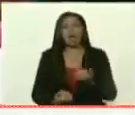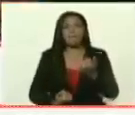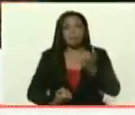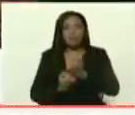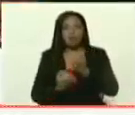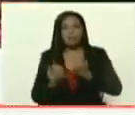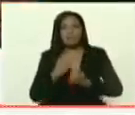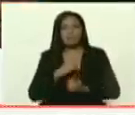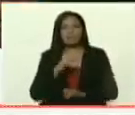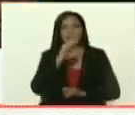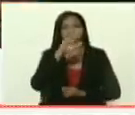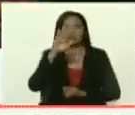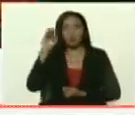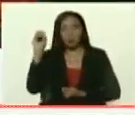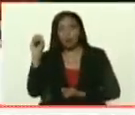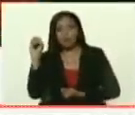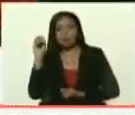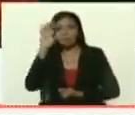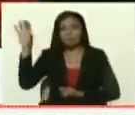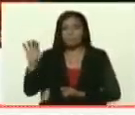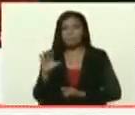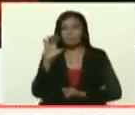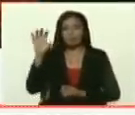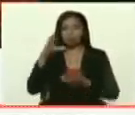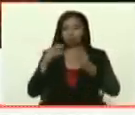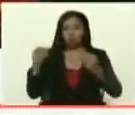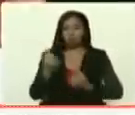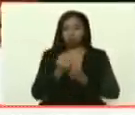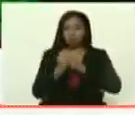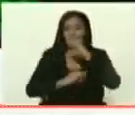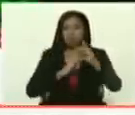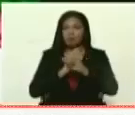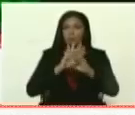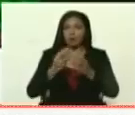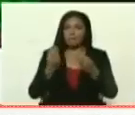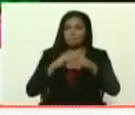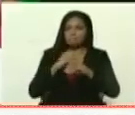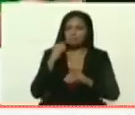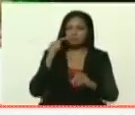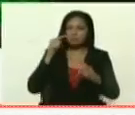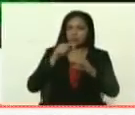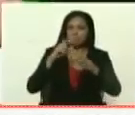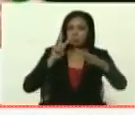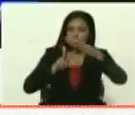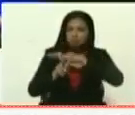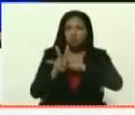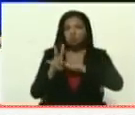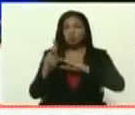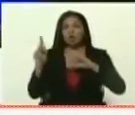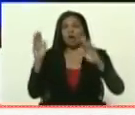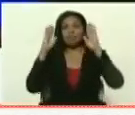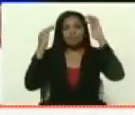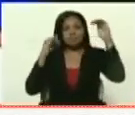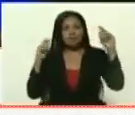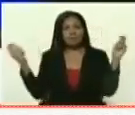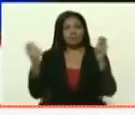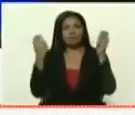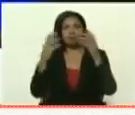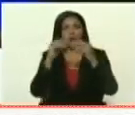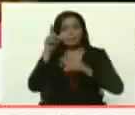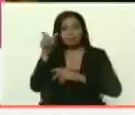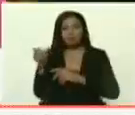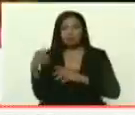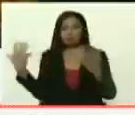en más de 150 países a nivel internacional, porque se dedica más que todo a promover y atender a todas aquellas personas que han sido